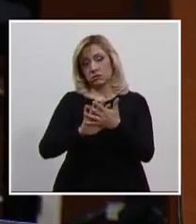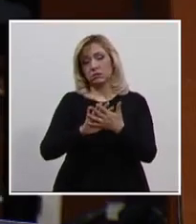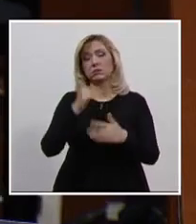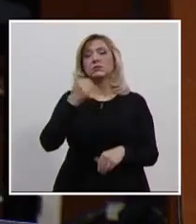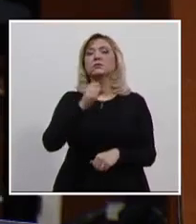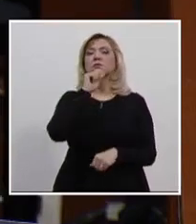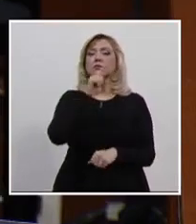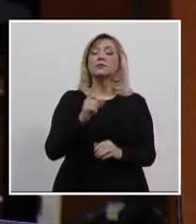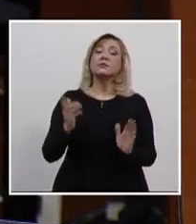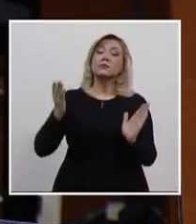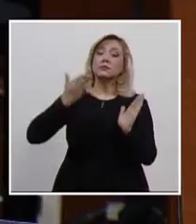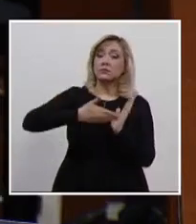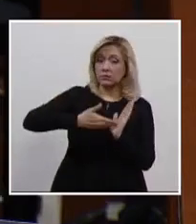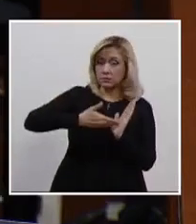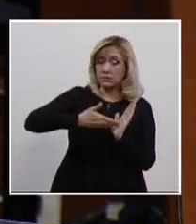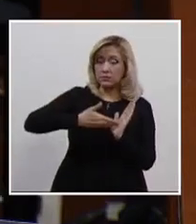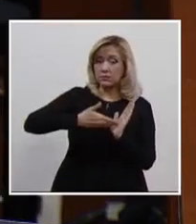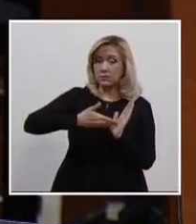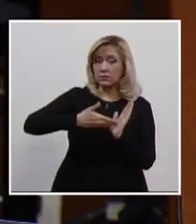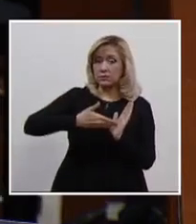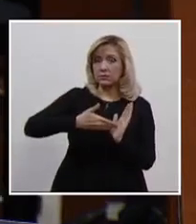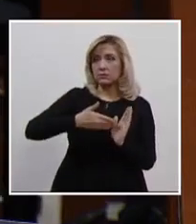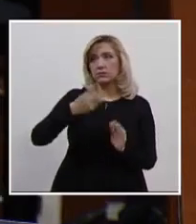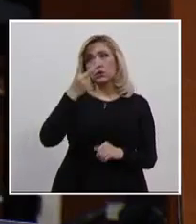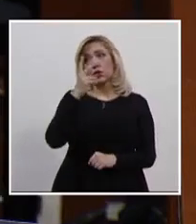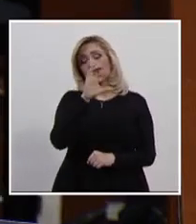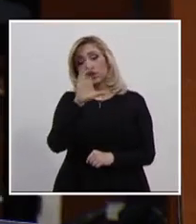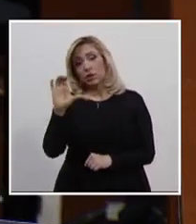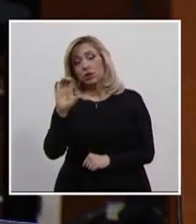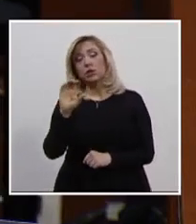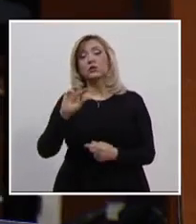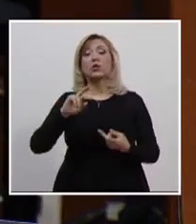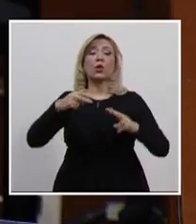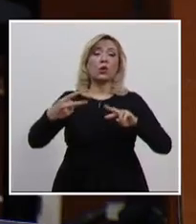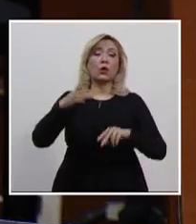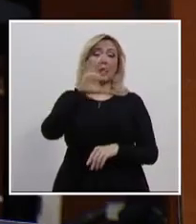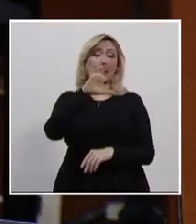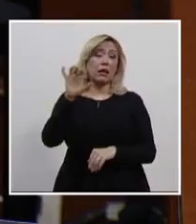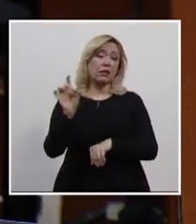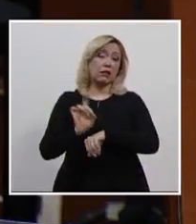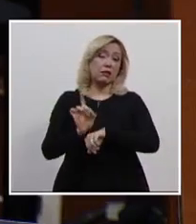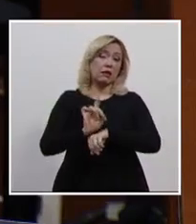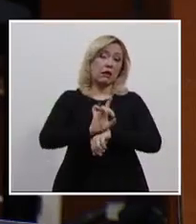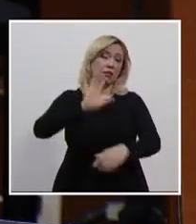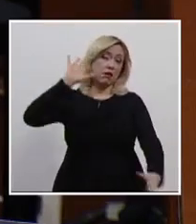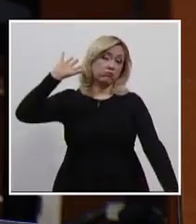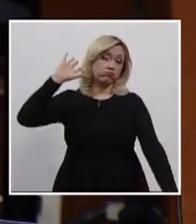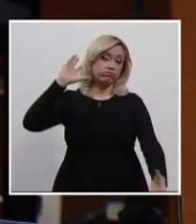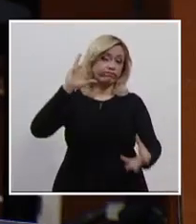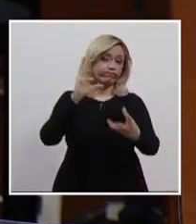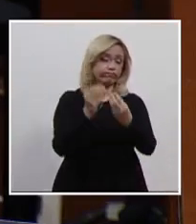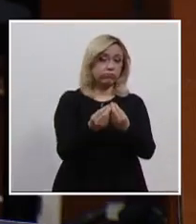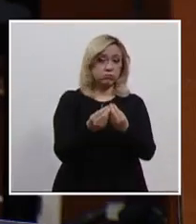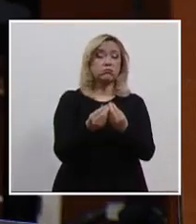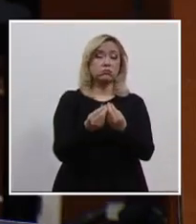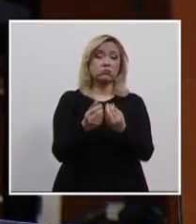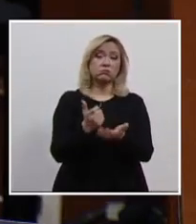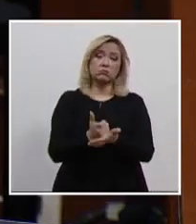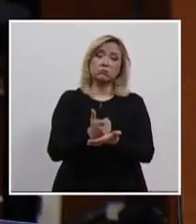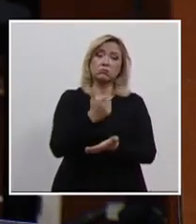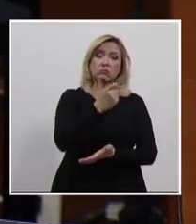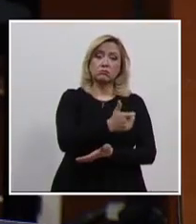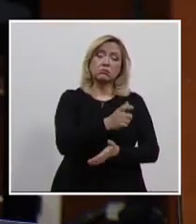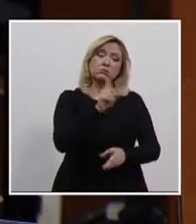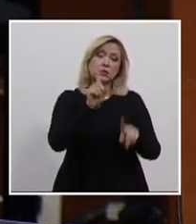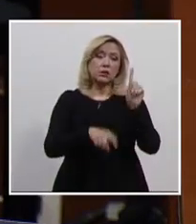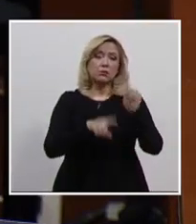impone la sanción de multa, ya sea de 200 o 500 unidades de medida y actualización, dependiendo de cada